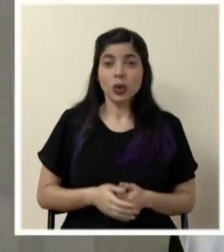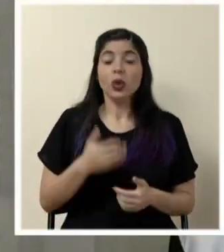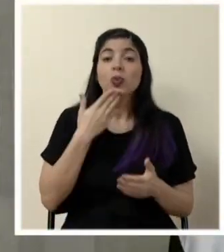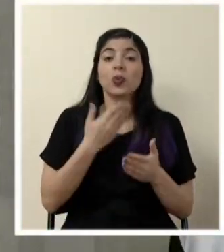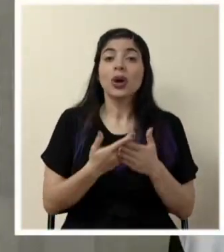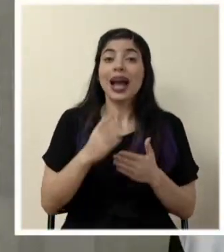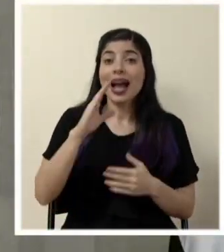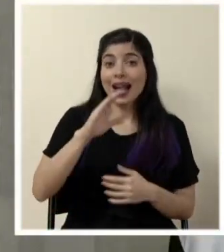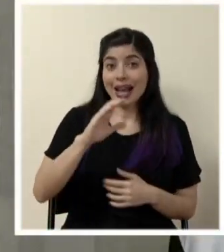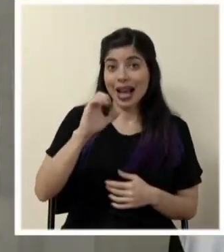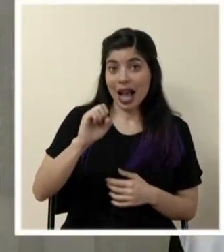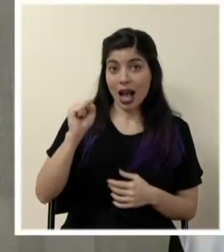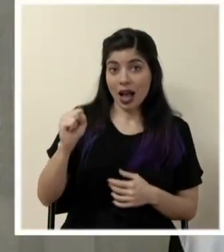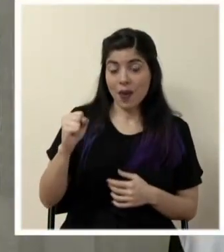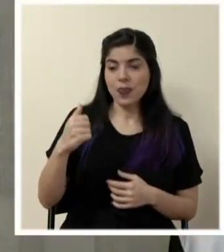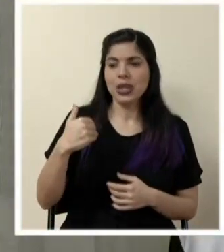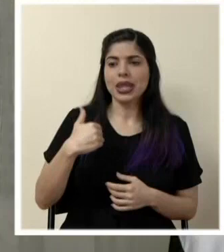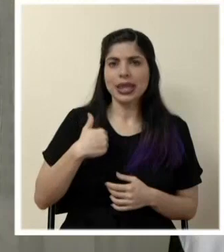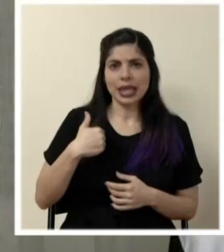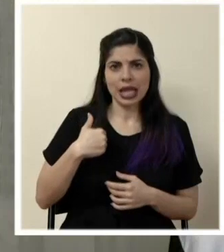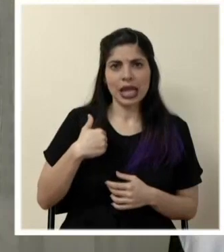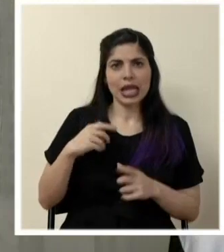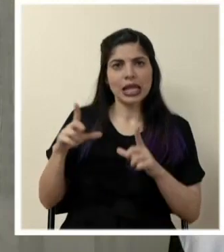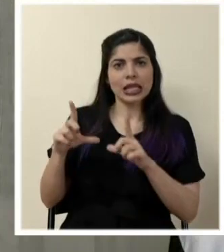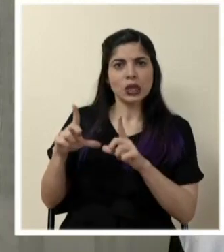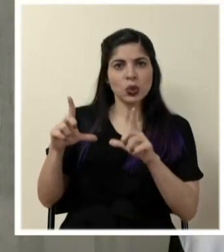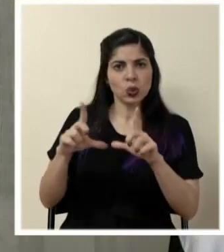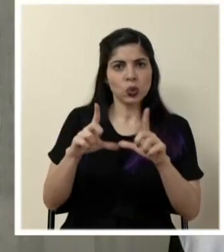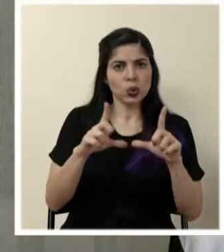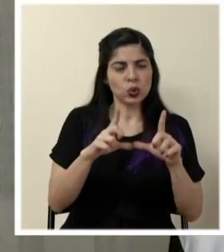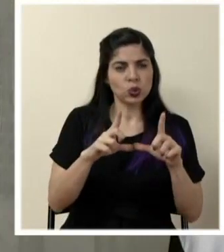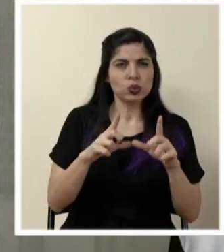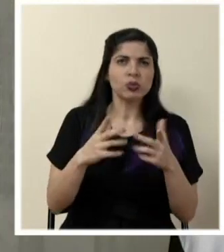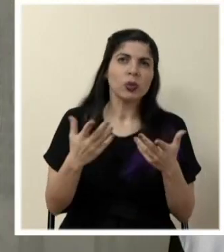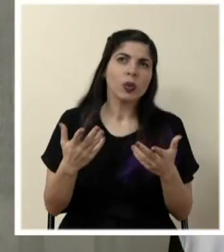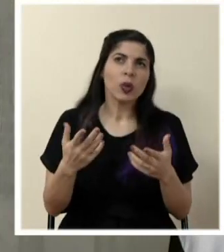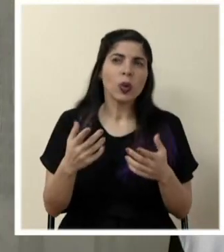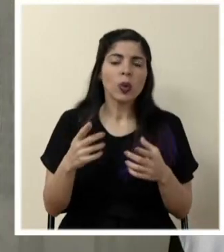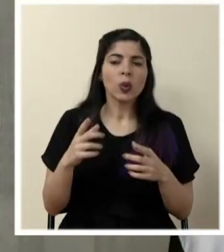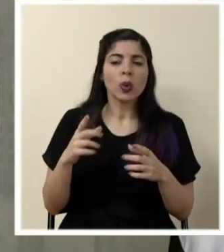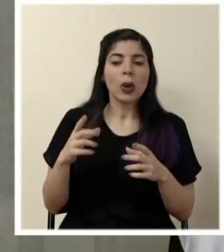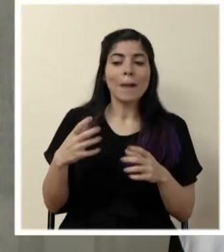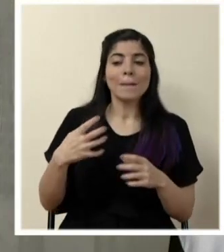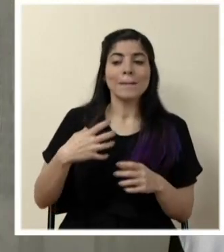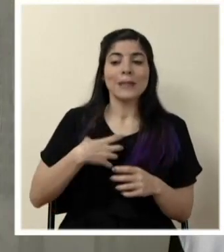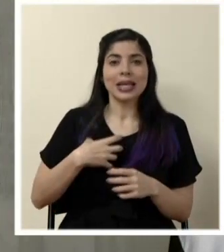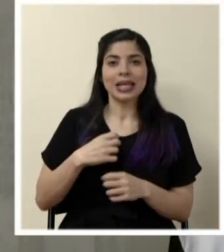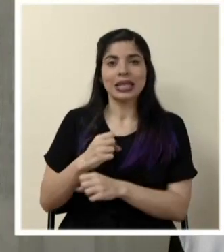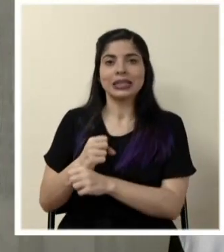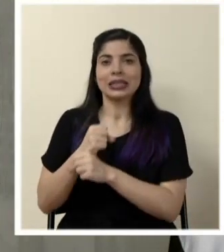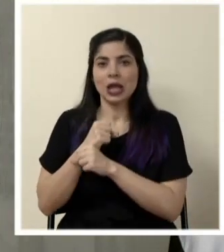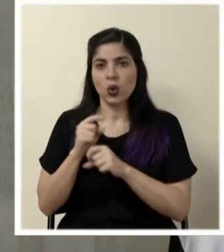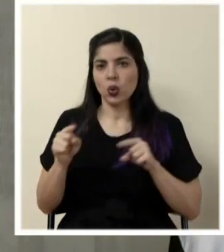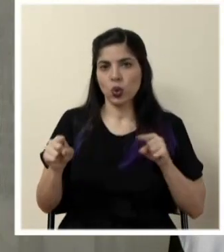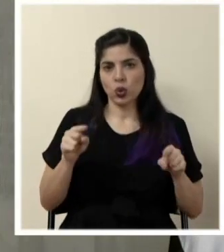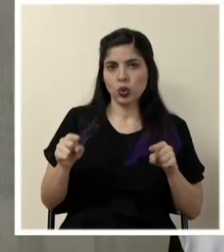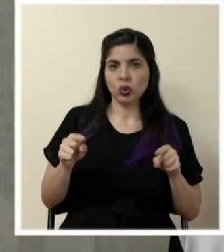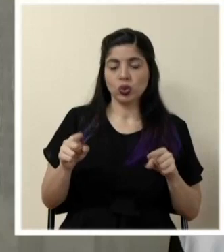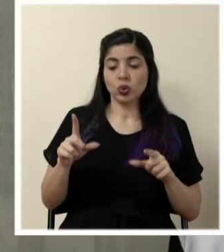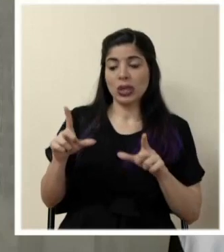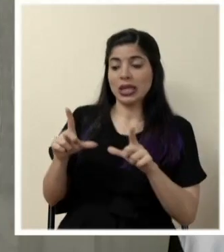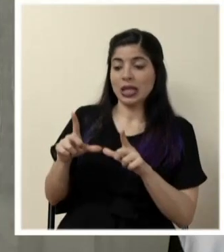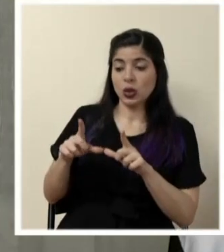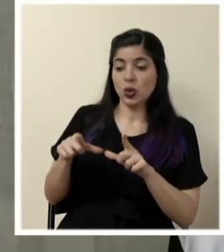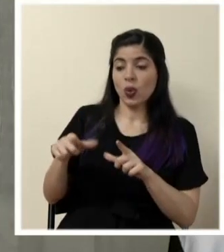Bueno, la Caja tiene títulos en dos, o digamos que le pertenecen a dos seguros. Unos están en el seguro de enfermedad